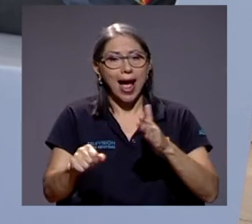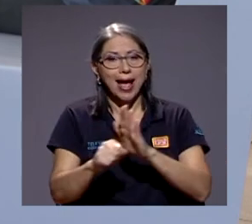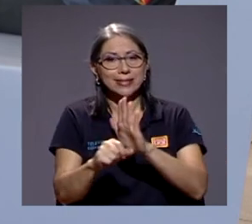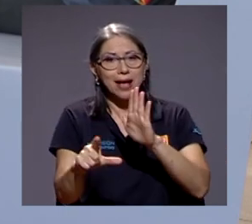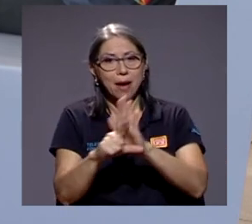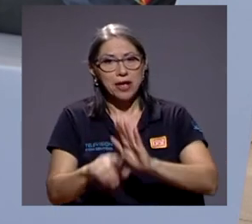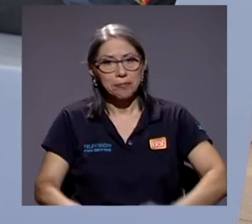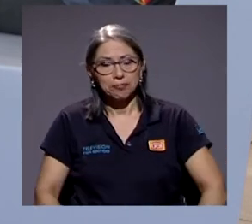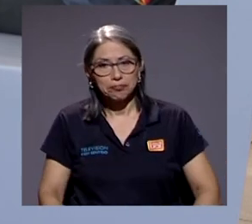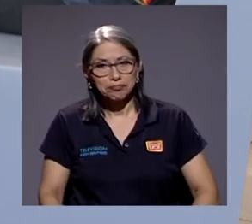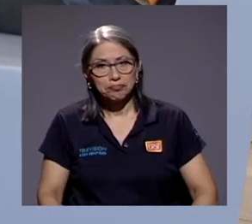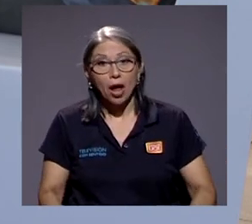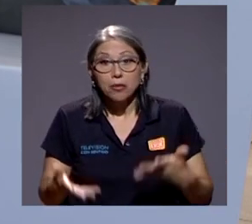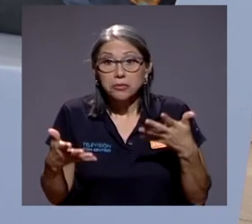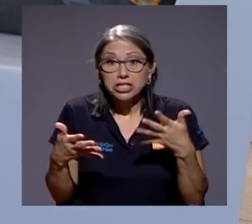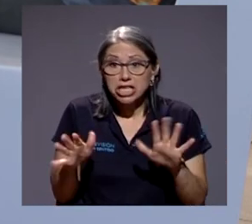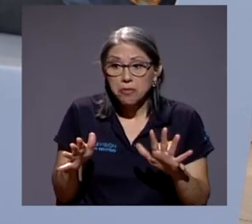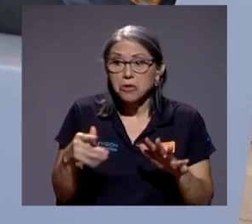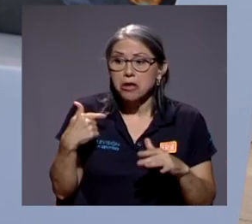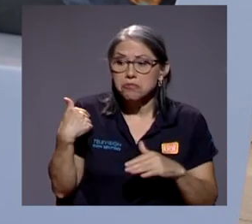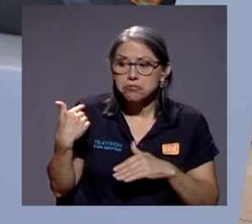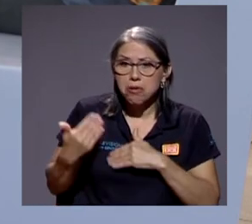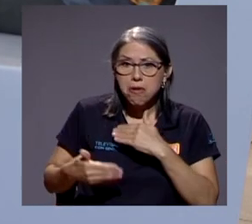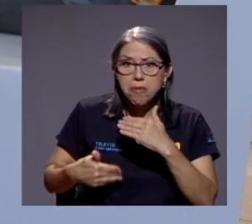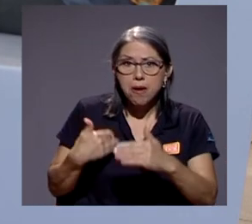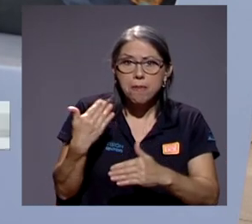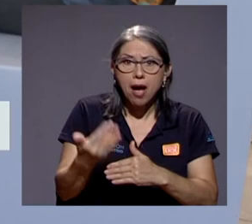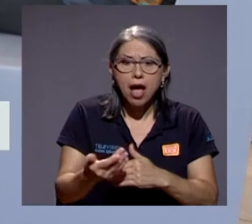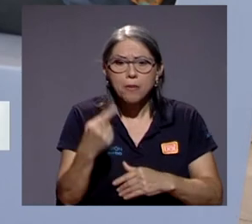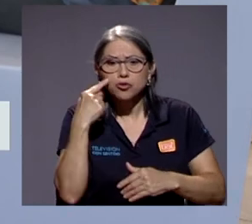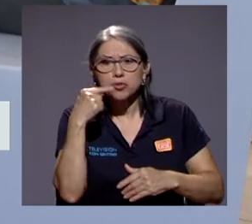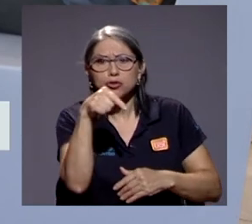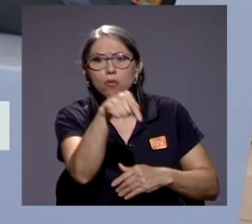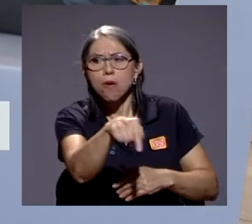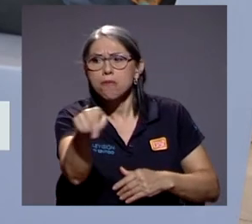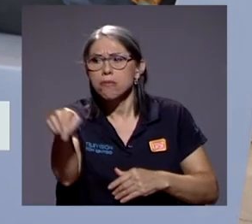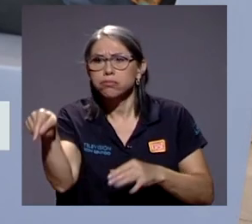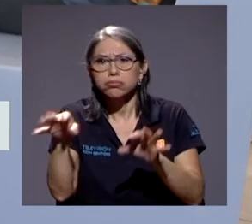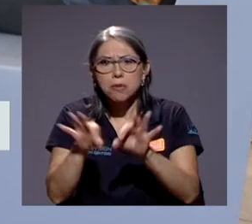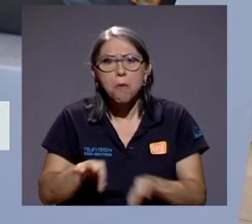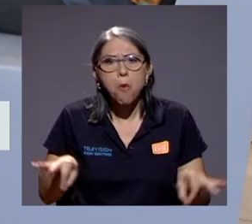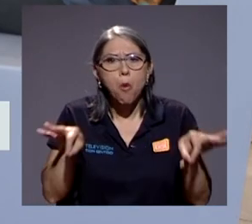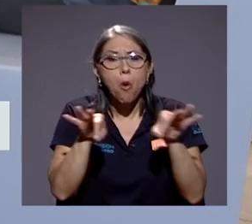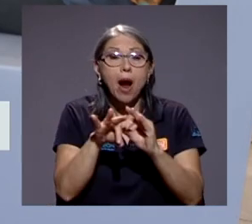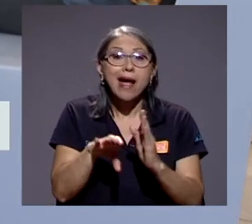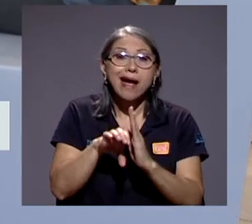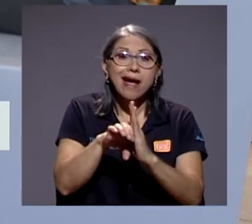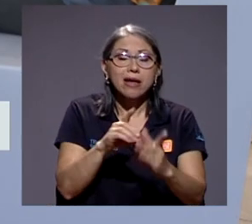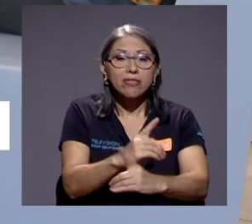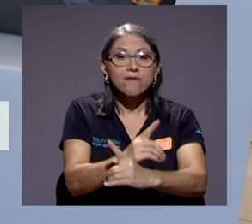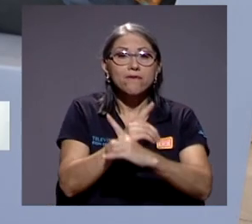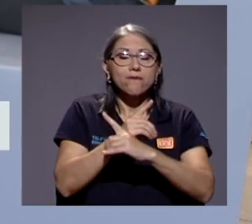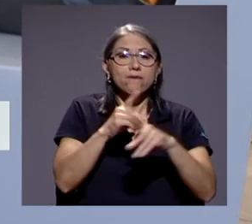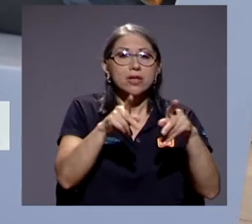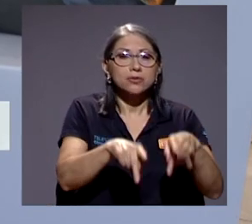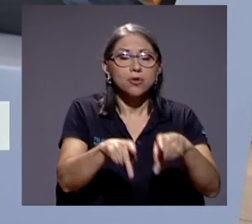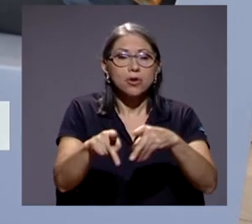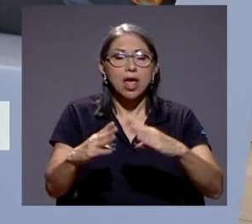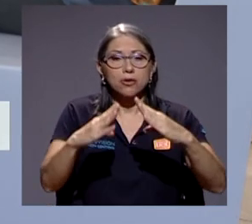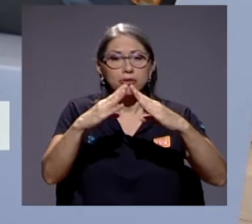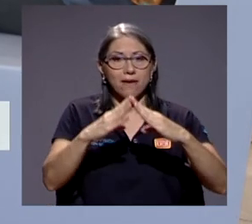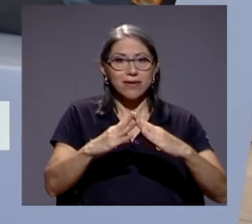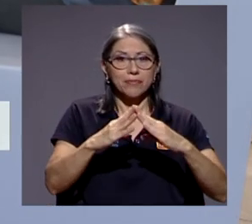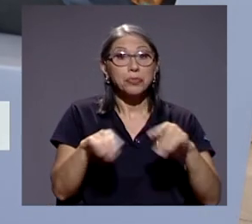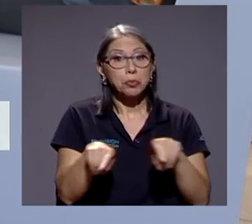en ese proceso hemos encontrado otros interlocutores importantes como la defensoría de los habitantes la